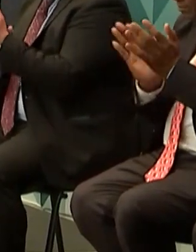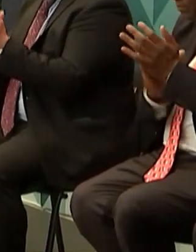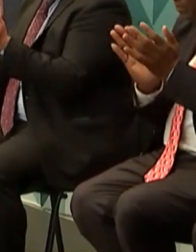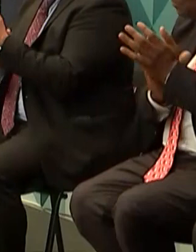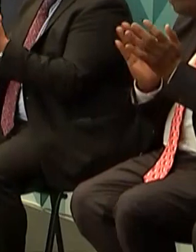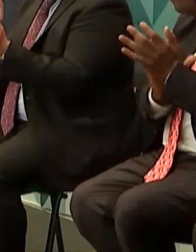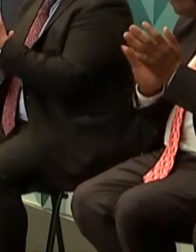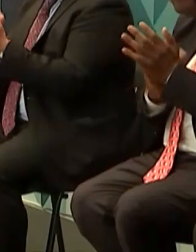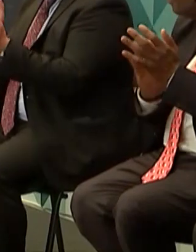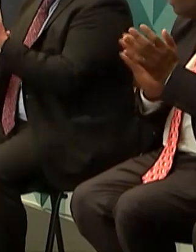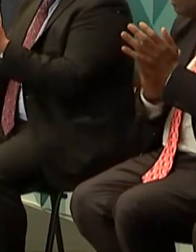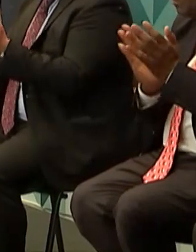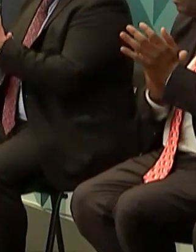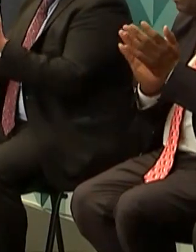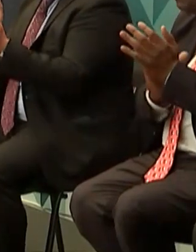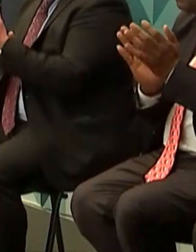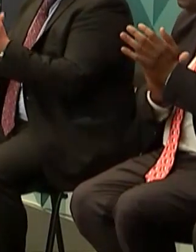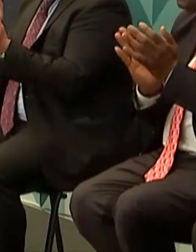Gracias.